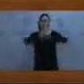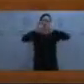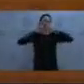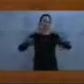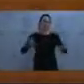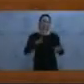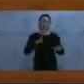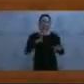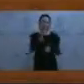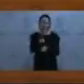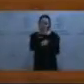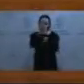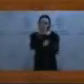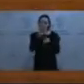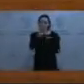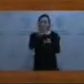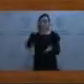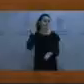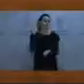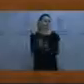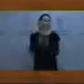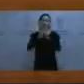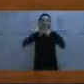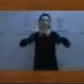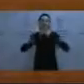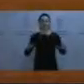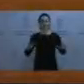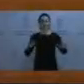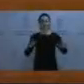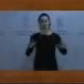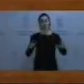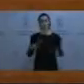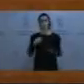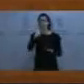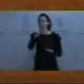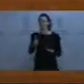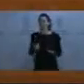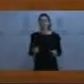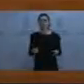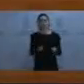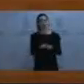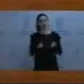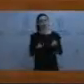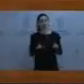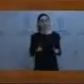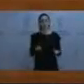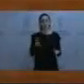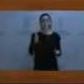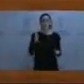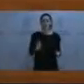de manifestar una apuesta clara. Díganlo, digan si van ustedes a grande o a pares